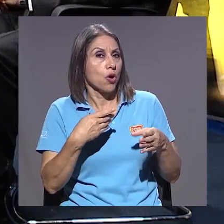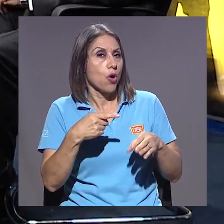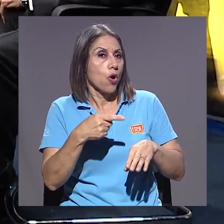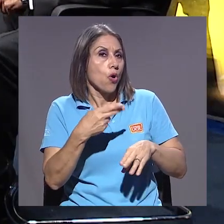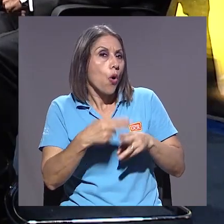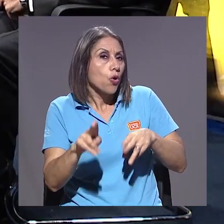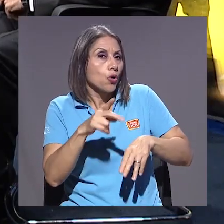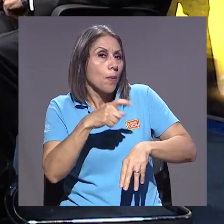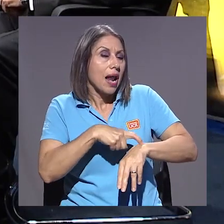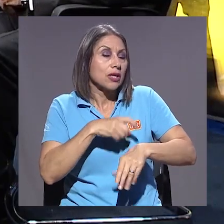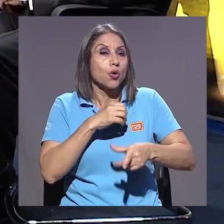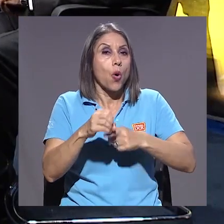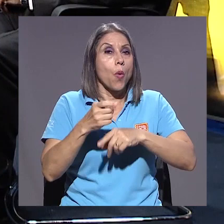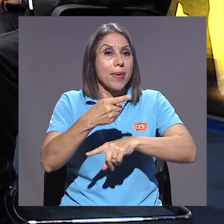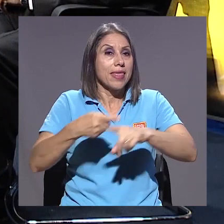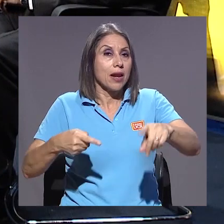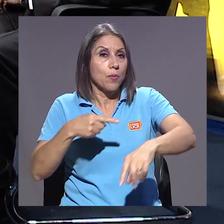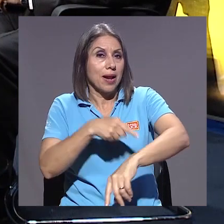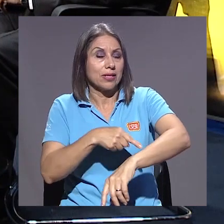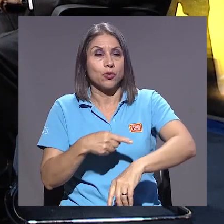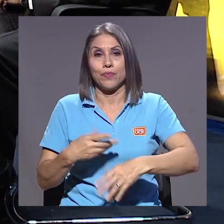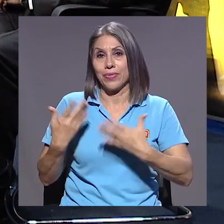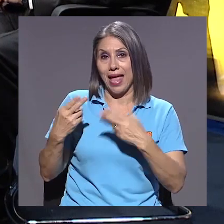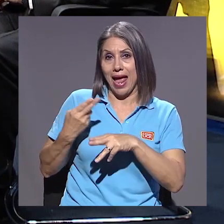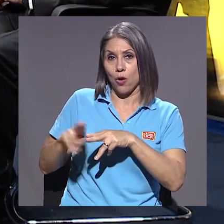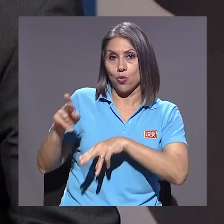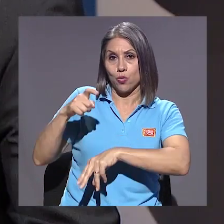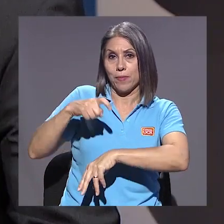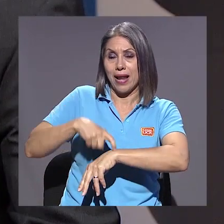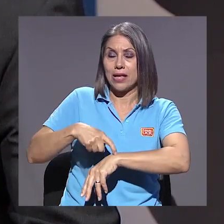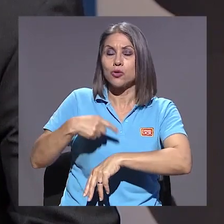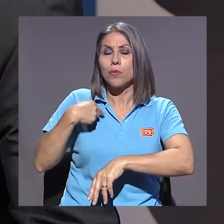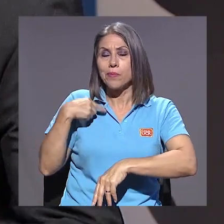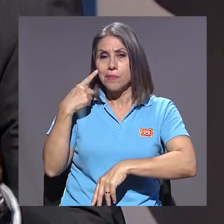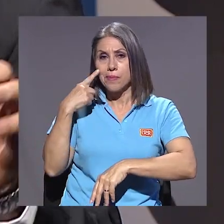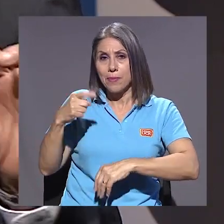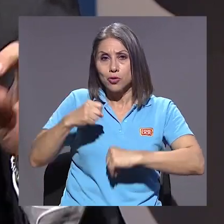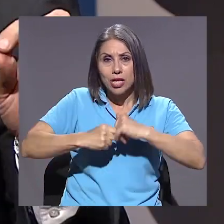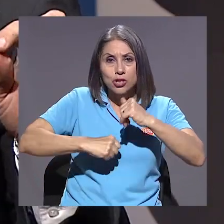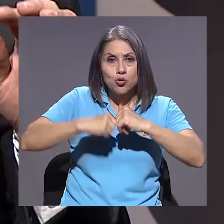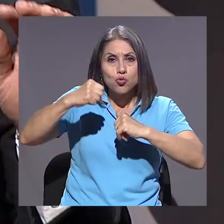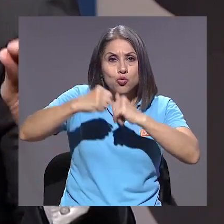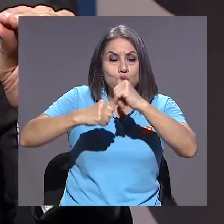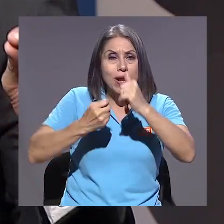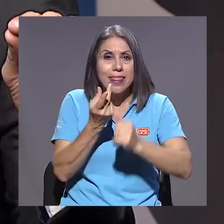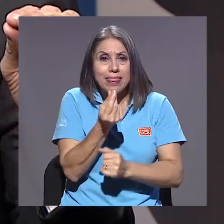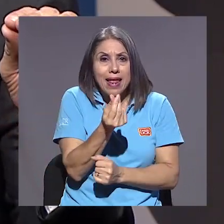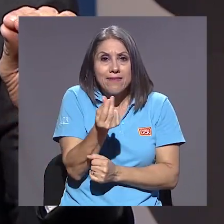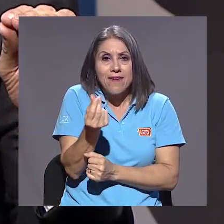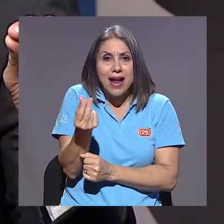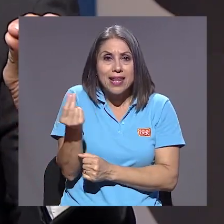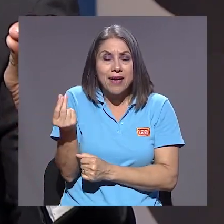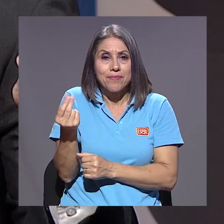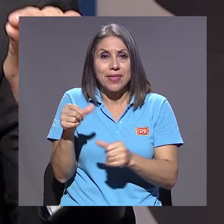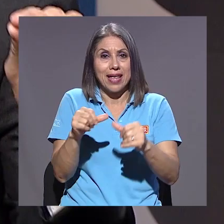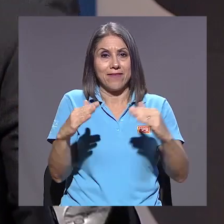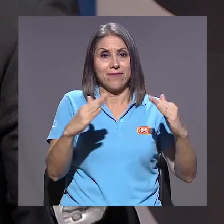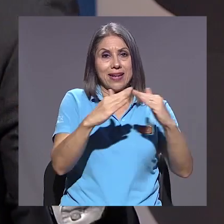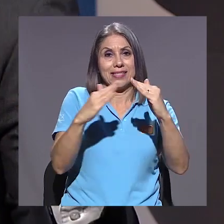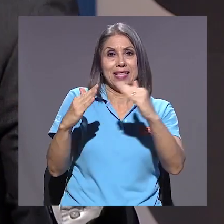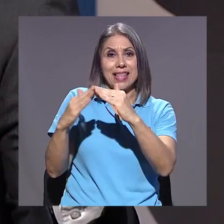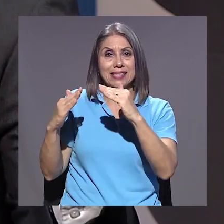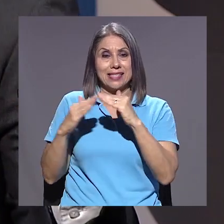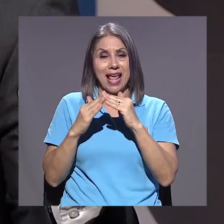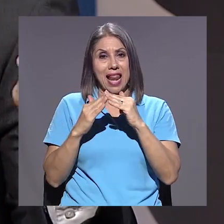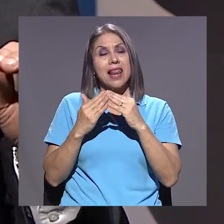Vamos a ver, a corto plazo uno tiene la estructura tarifaria. Y como hemos visto en el sector residencial hay 200 kWh